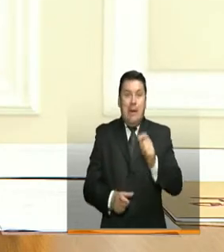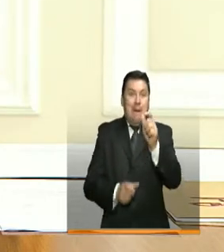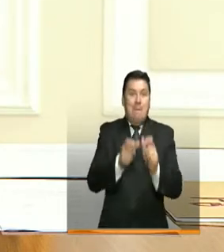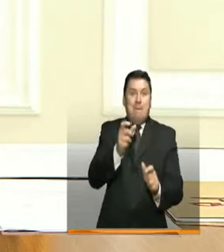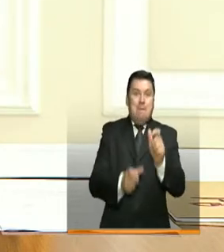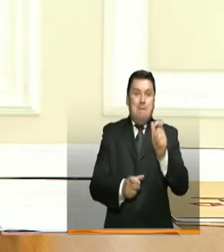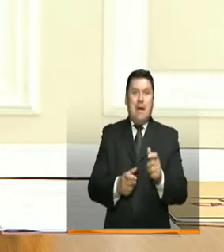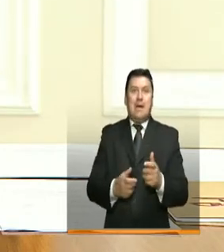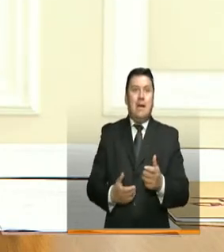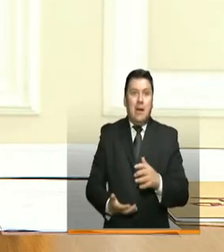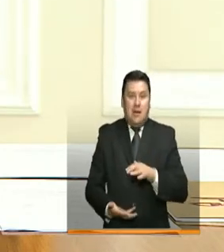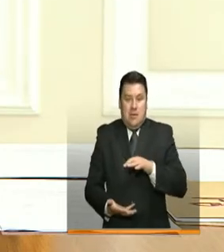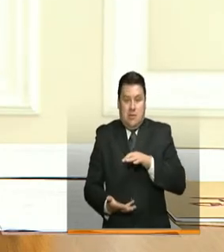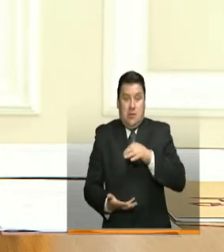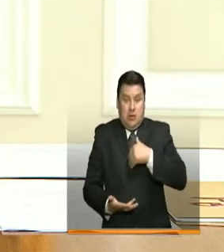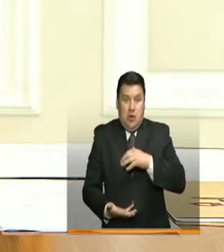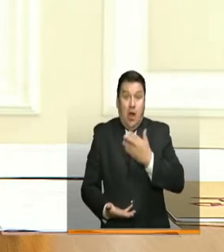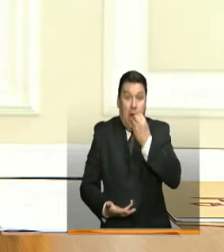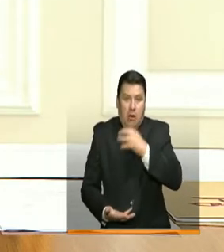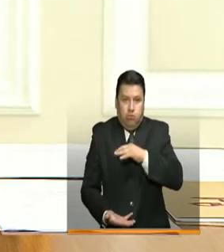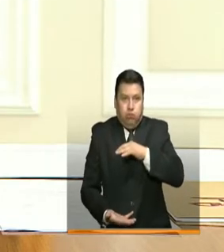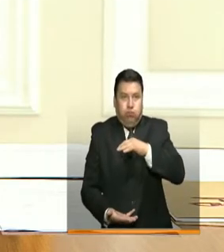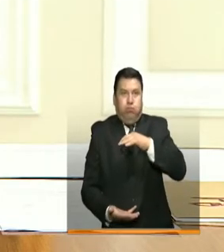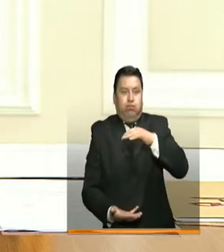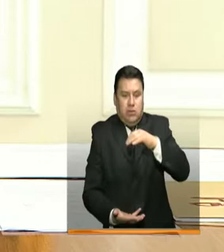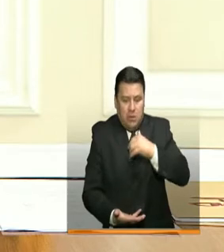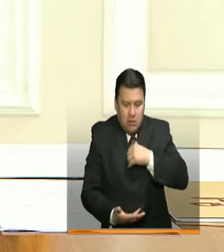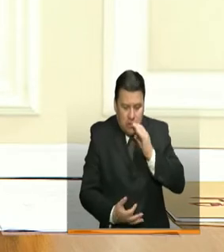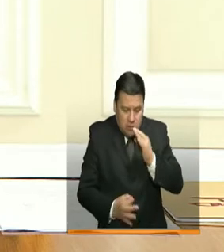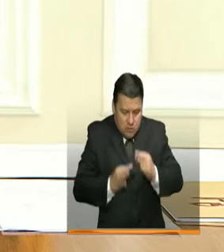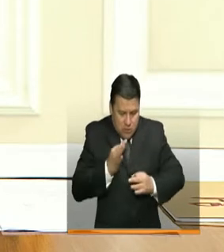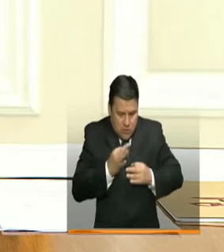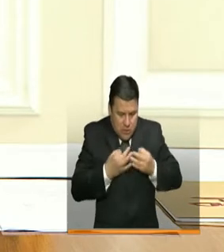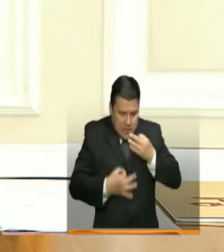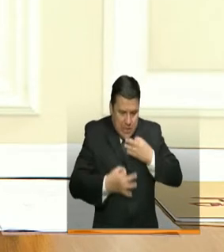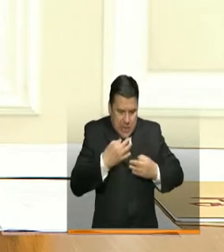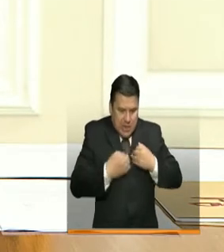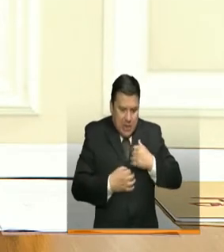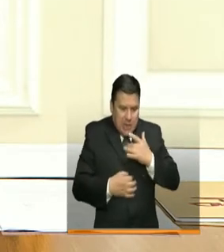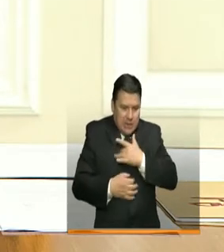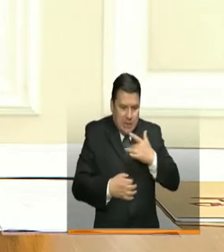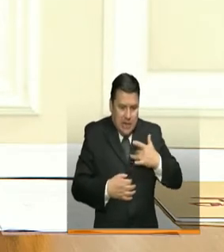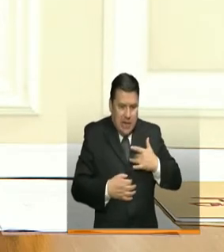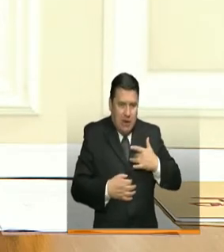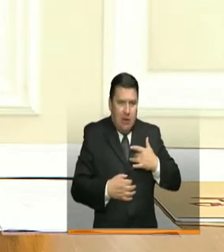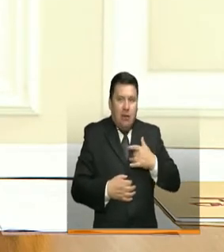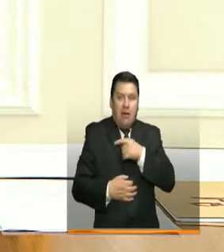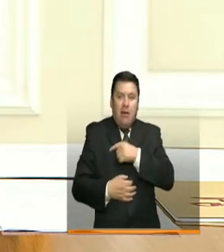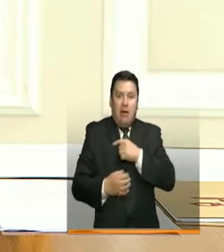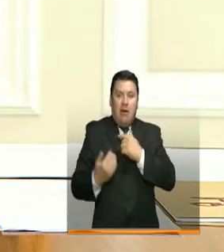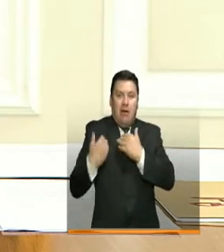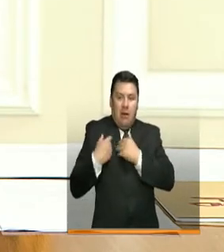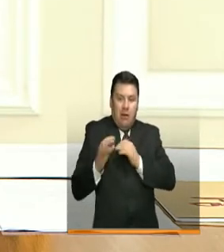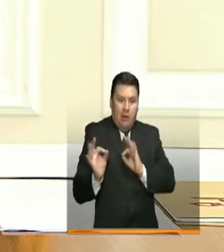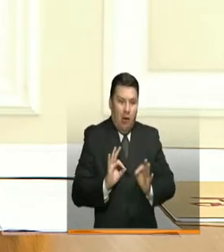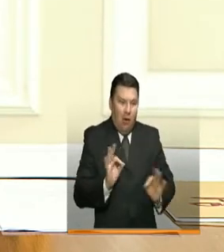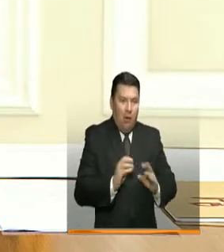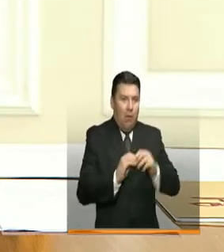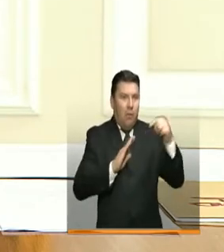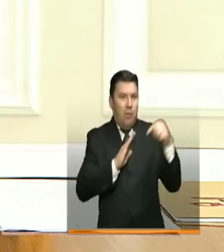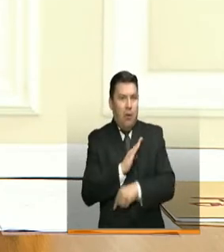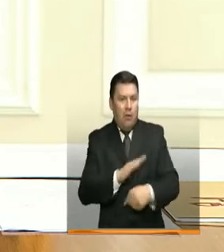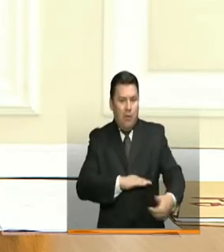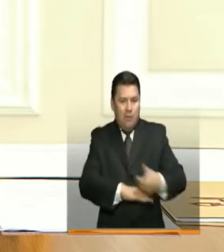personas que están llevando esos alimentos, sino que también requiere todo un proceso de manejo de los mismos que sea